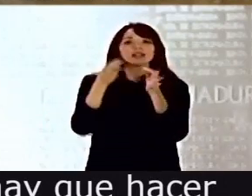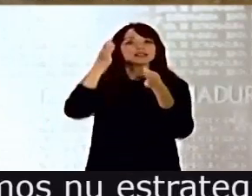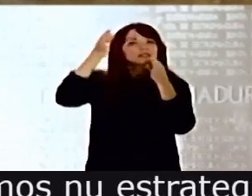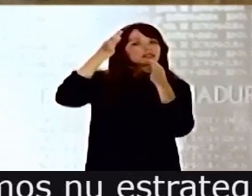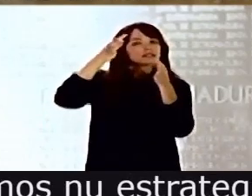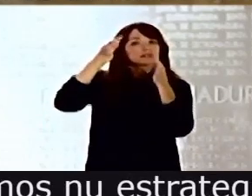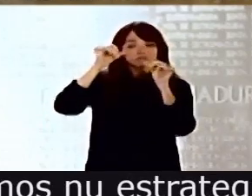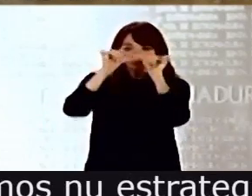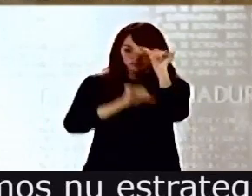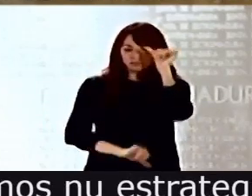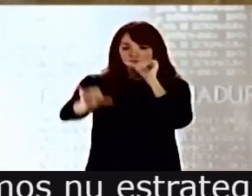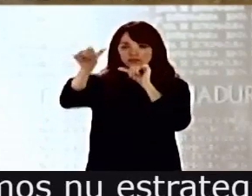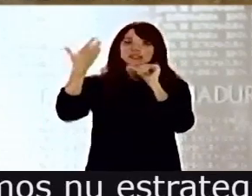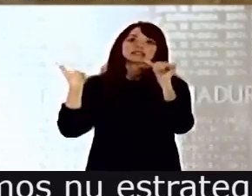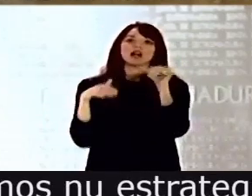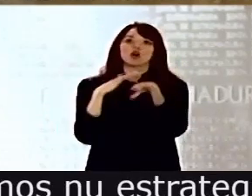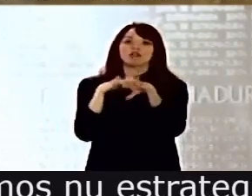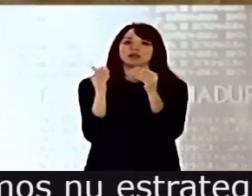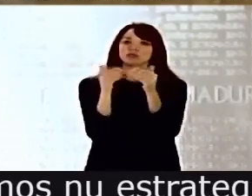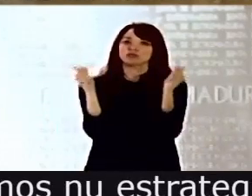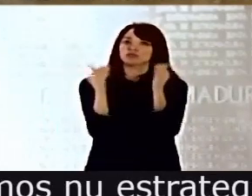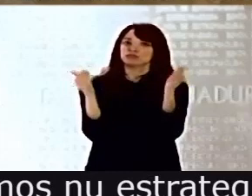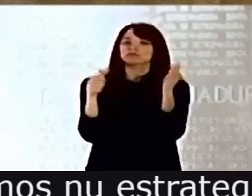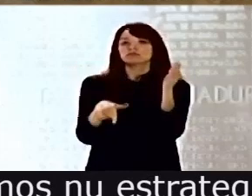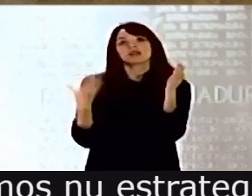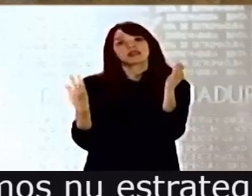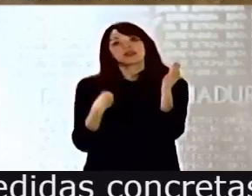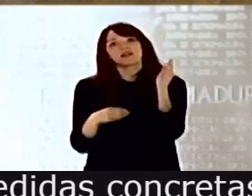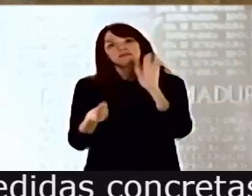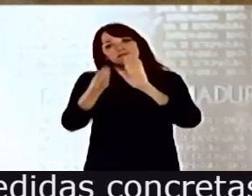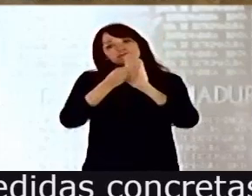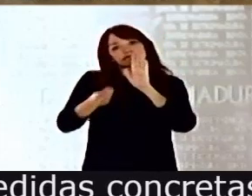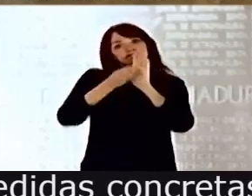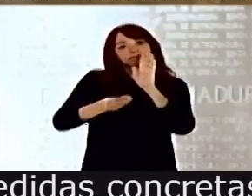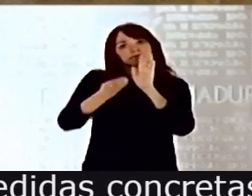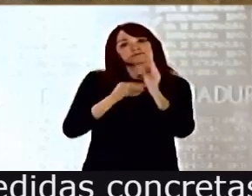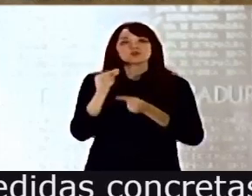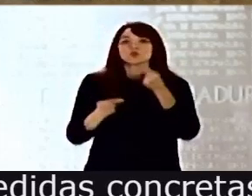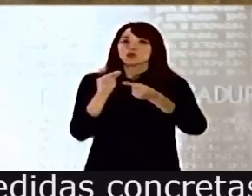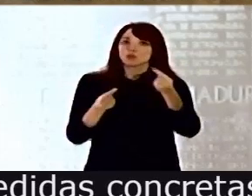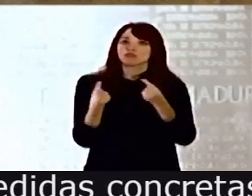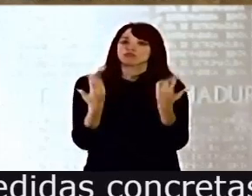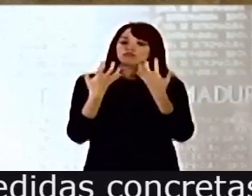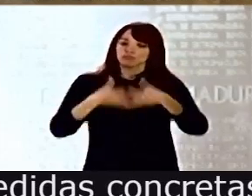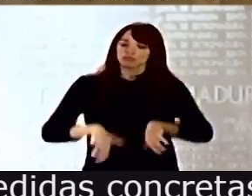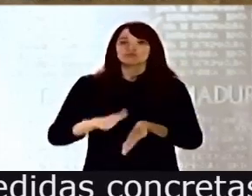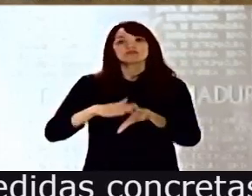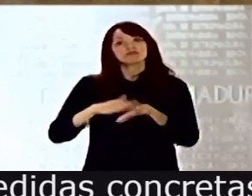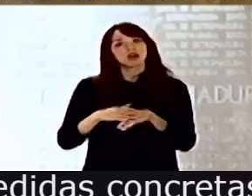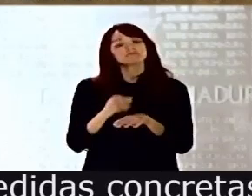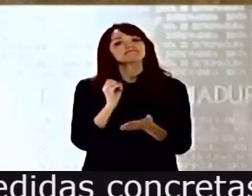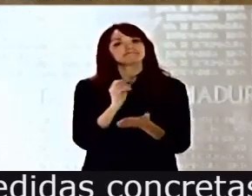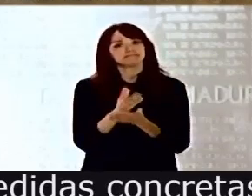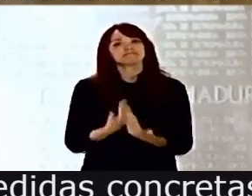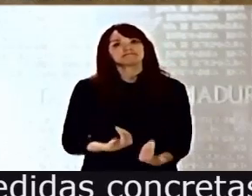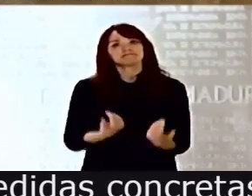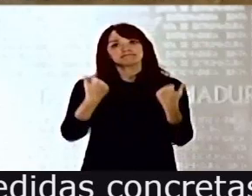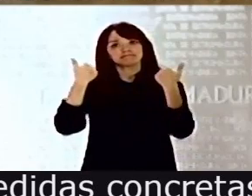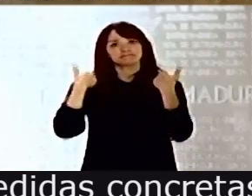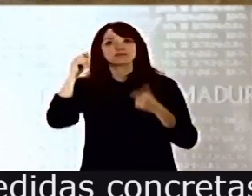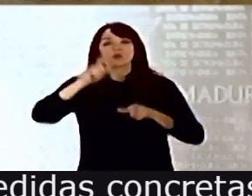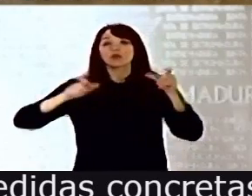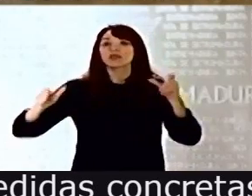a partir de ahora, en este inicio de legislatura, tenemos que ir implementando sucesivamente para afrontar ese reto poblacional que